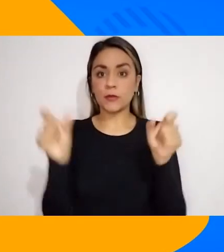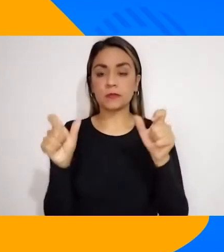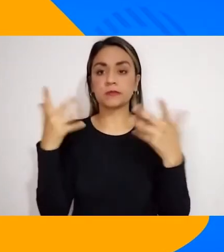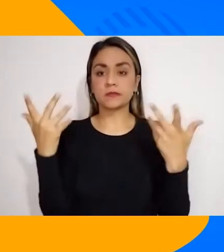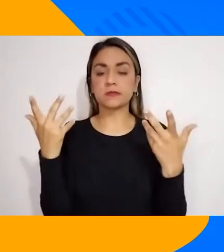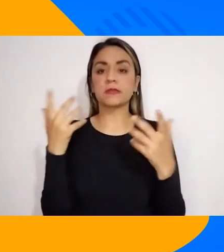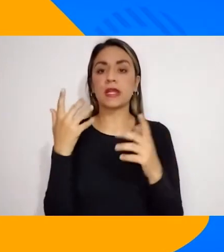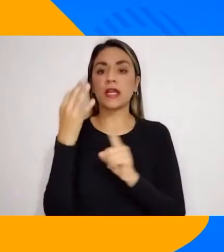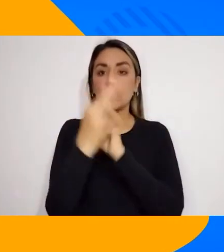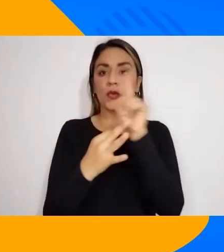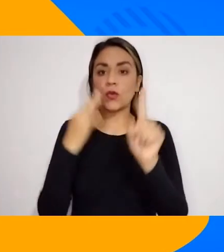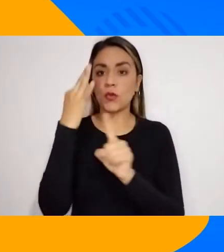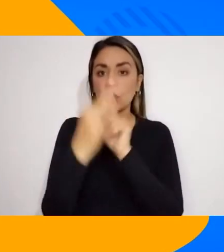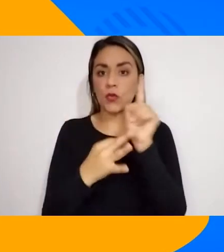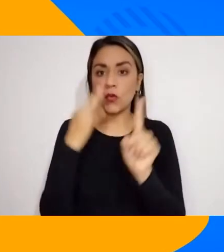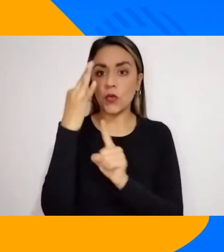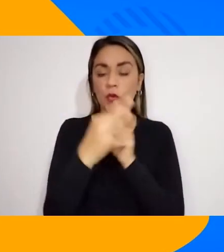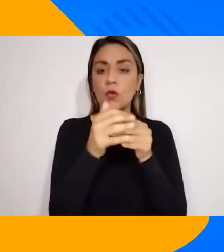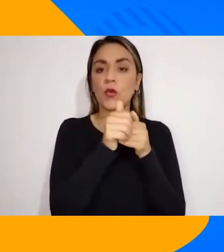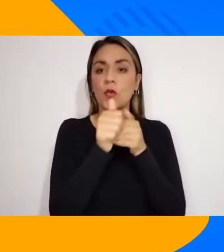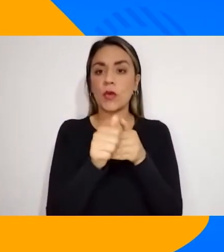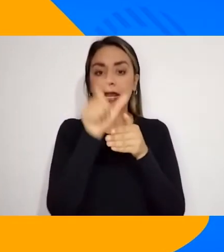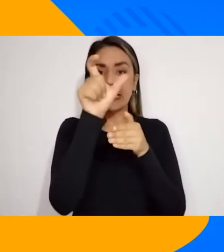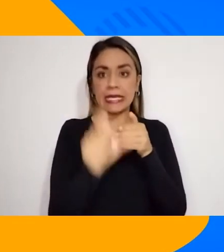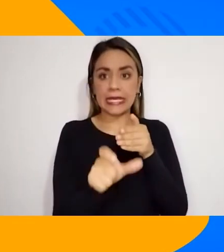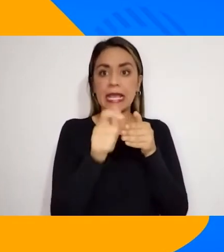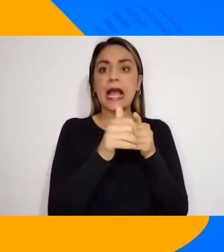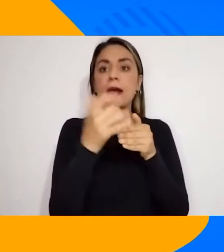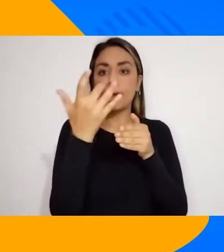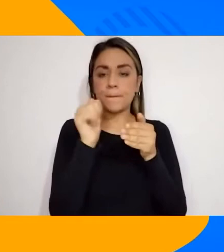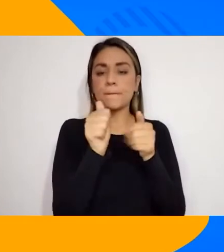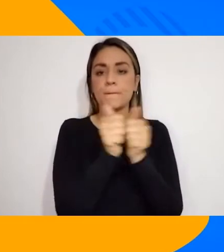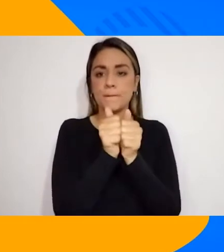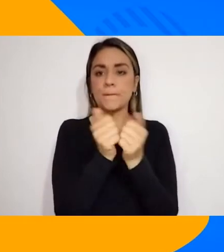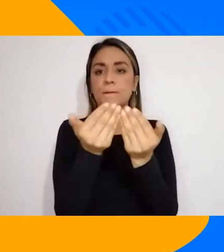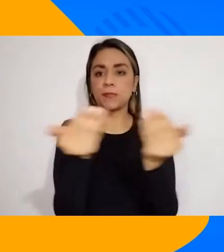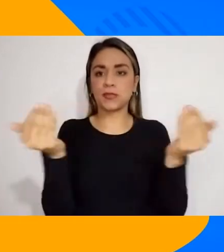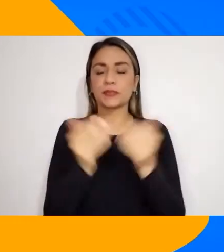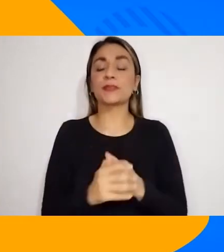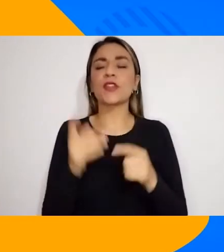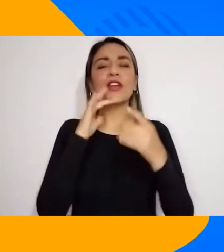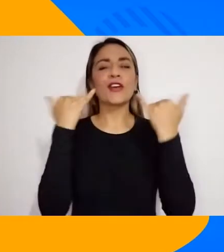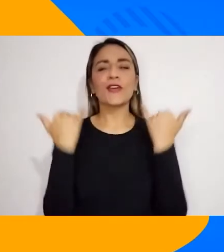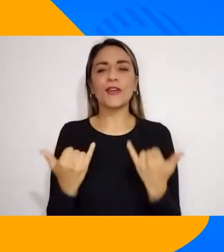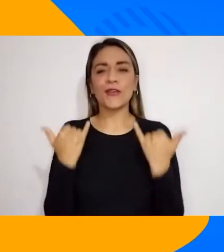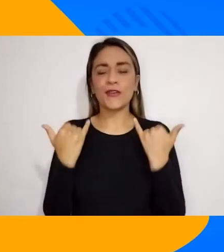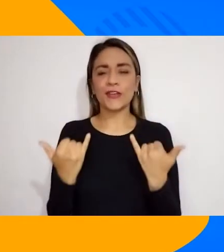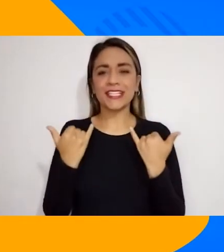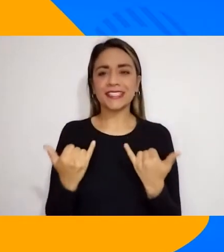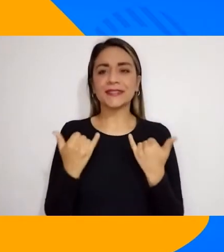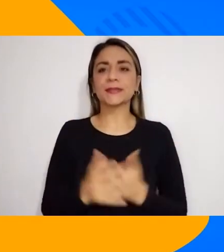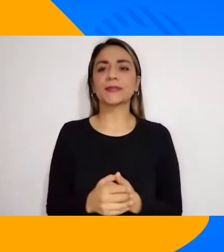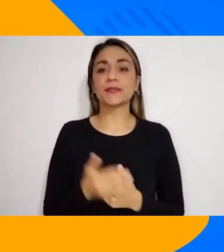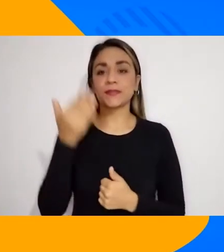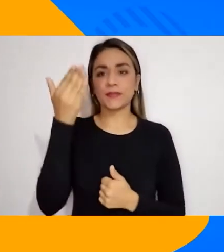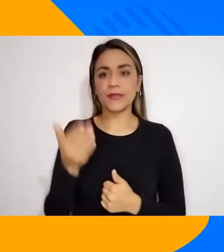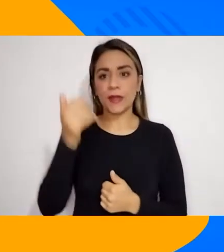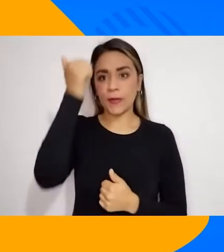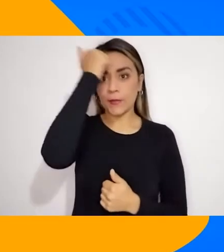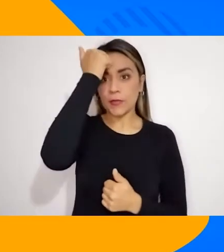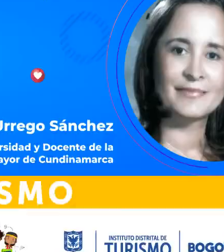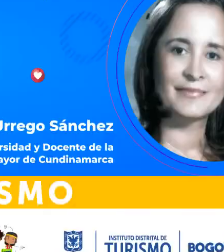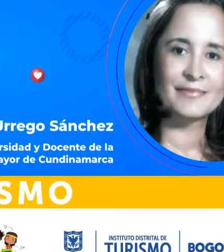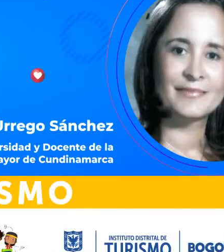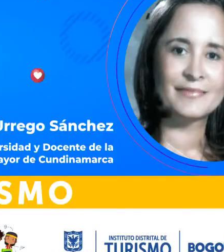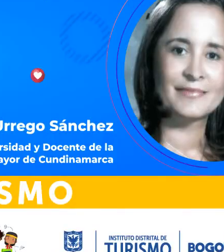guardianes, guías turísticos que nos acompañan también. Hoy contamos con la presencia de la profesora